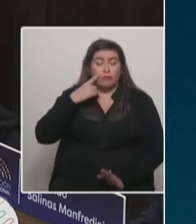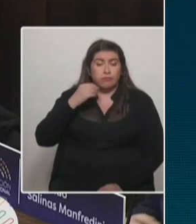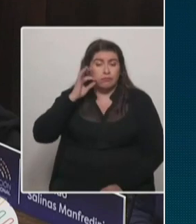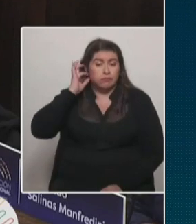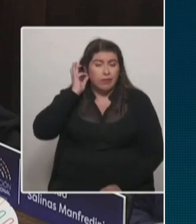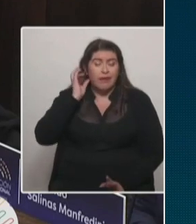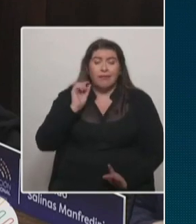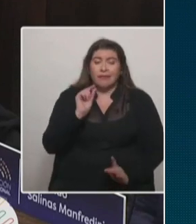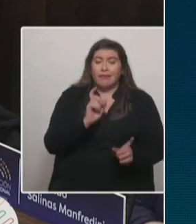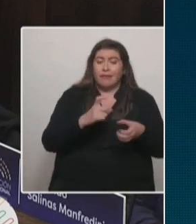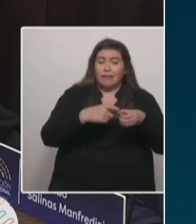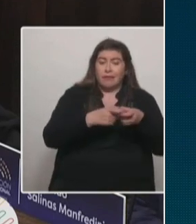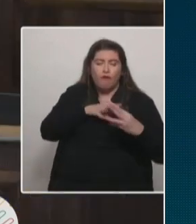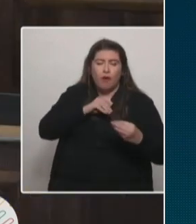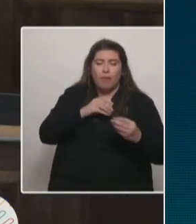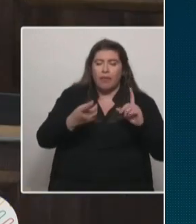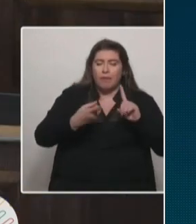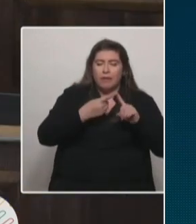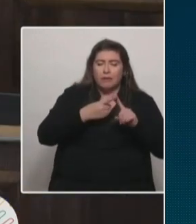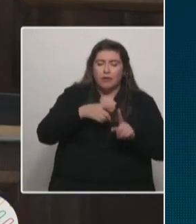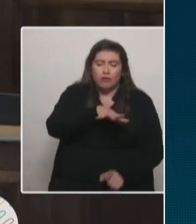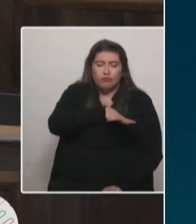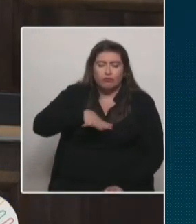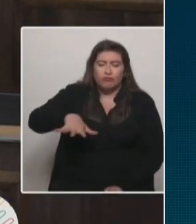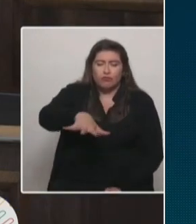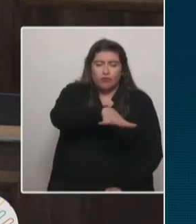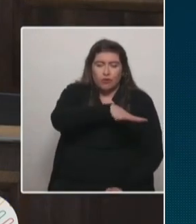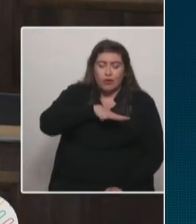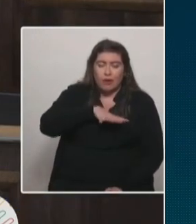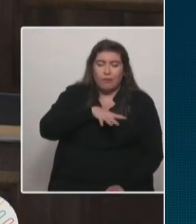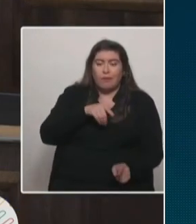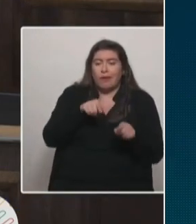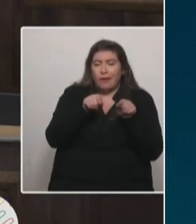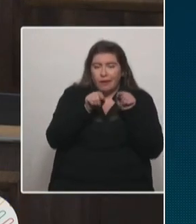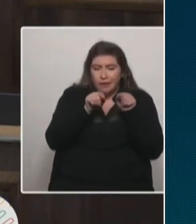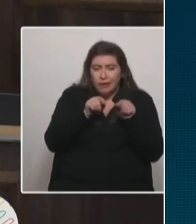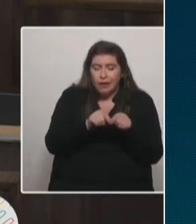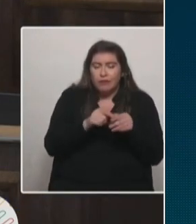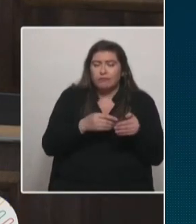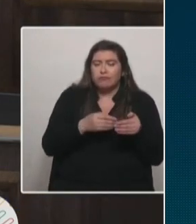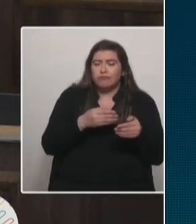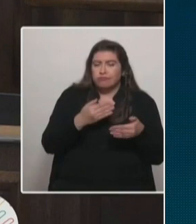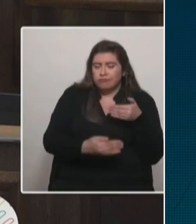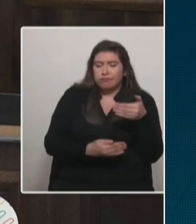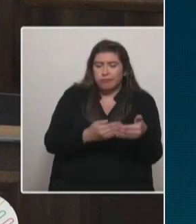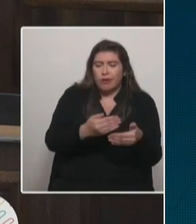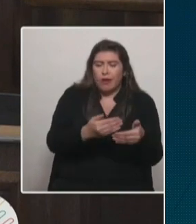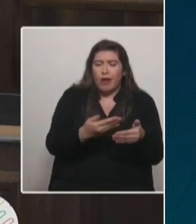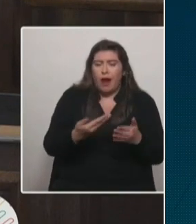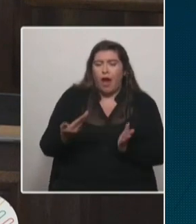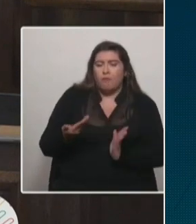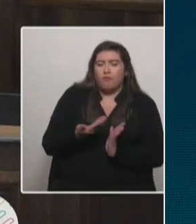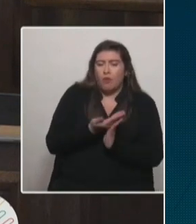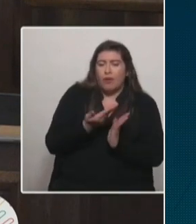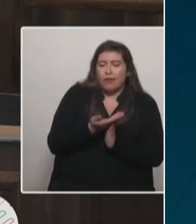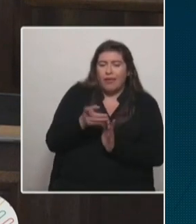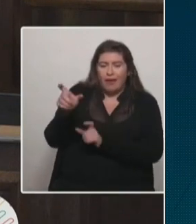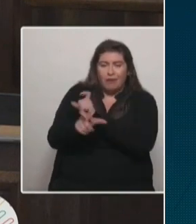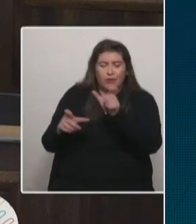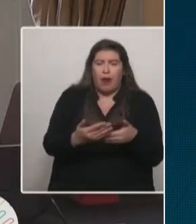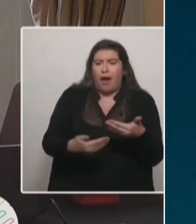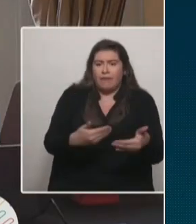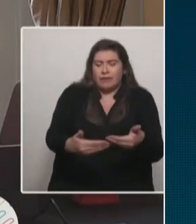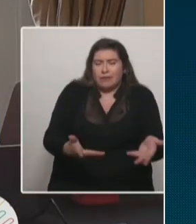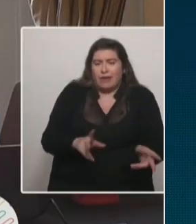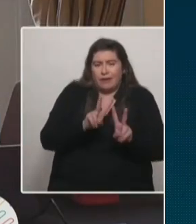desde un inicio dificultades que muchos de nosotros intentamos de alguna manera con contribuir proactivamente